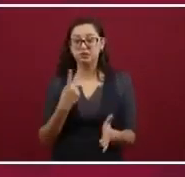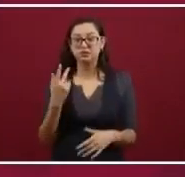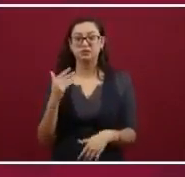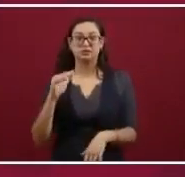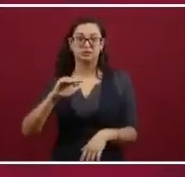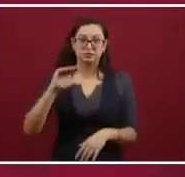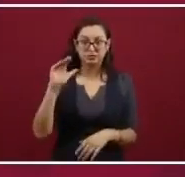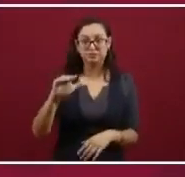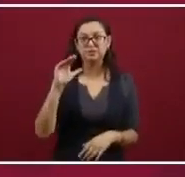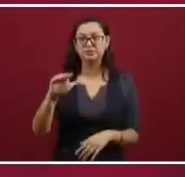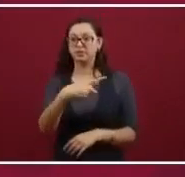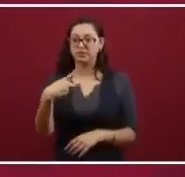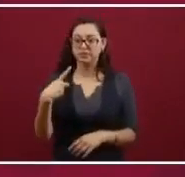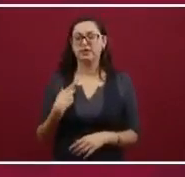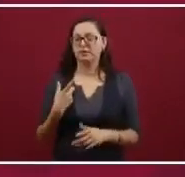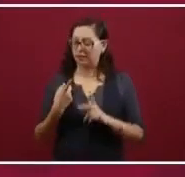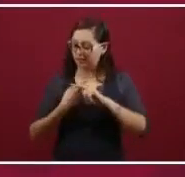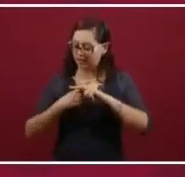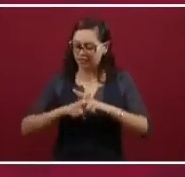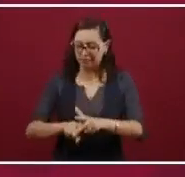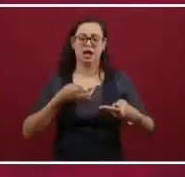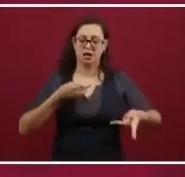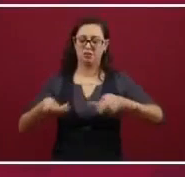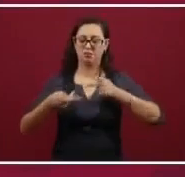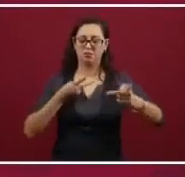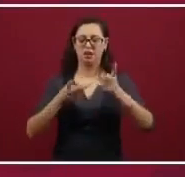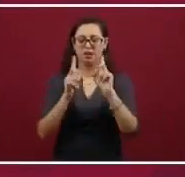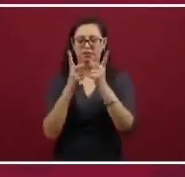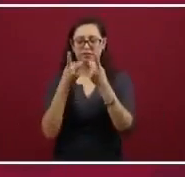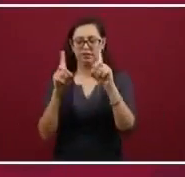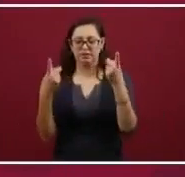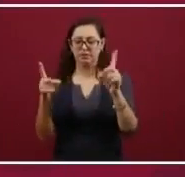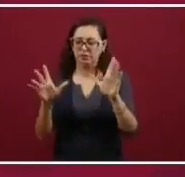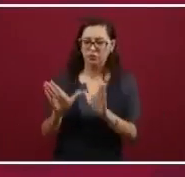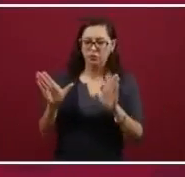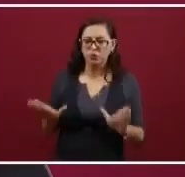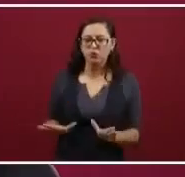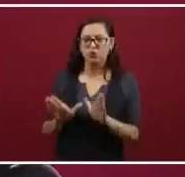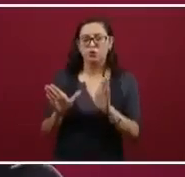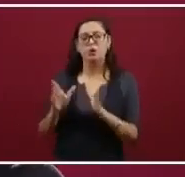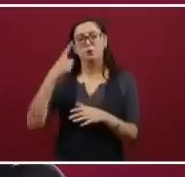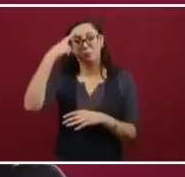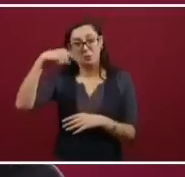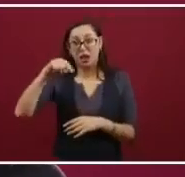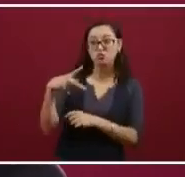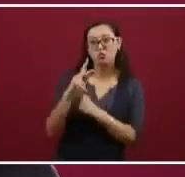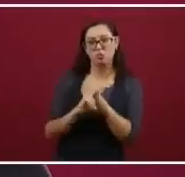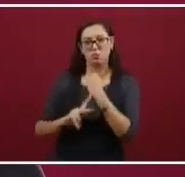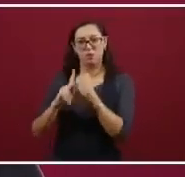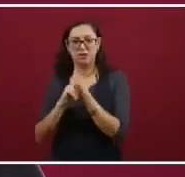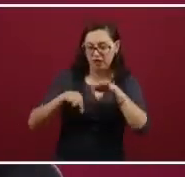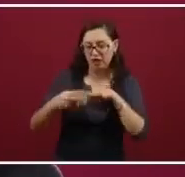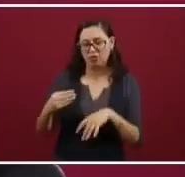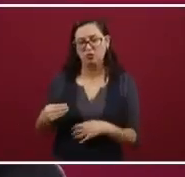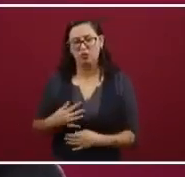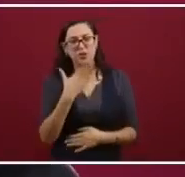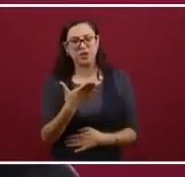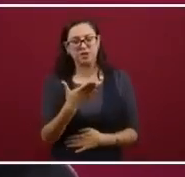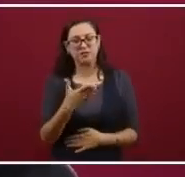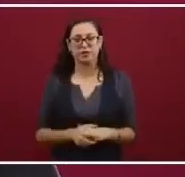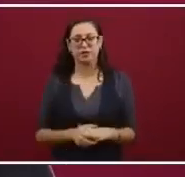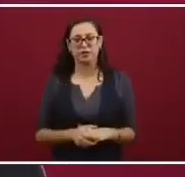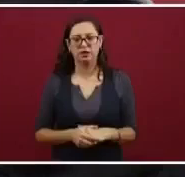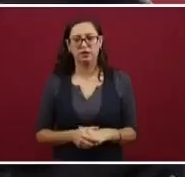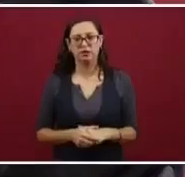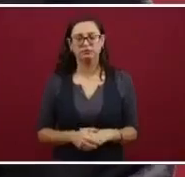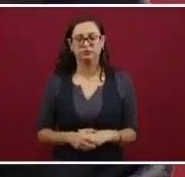se debe de aplicar un plan de desarrollo para que haya empleos, haya trabajo, haya bienestar en